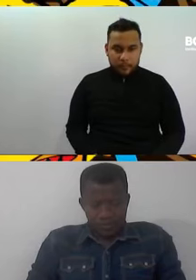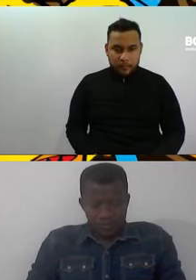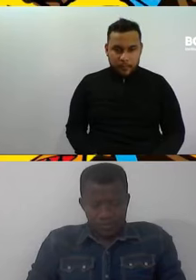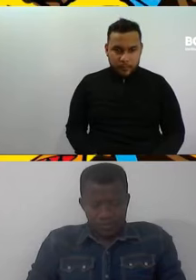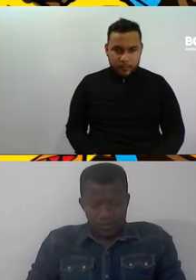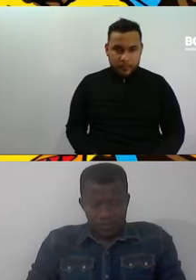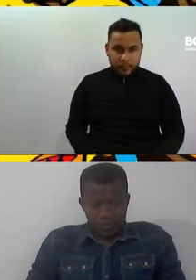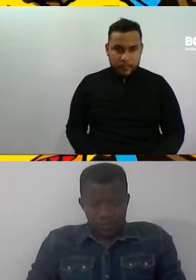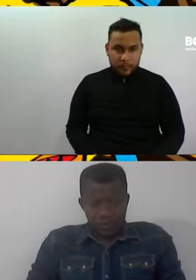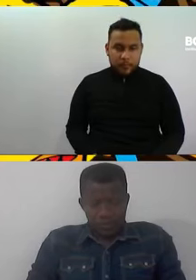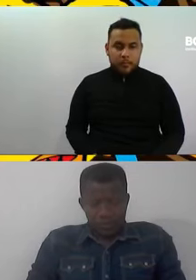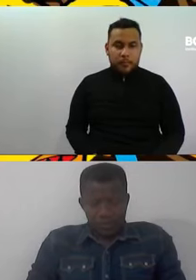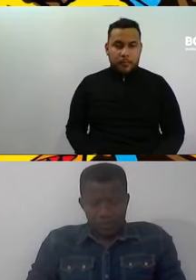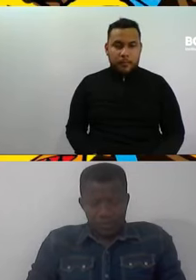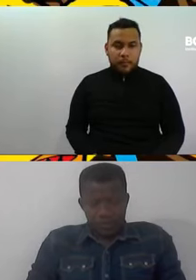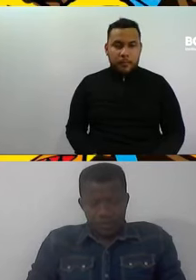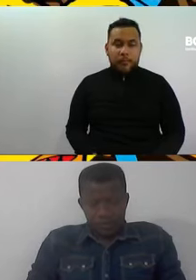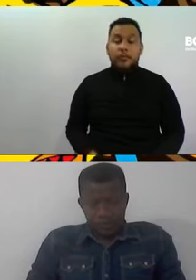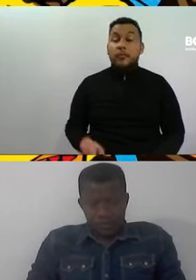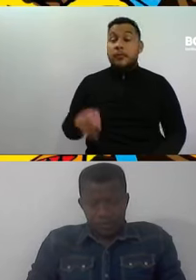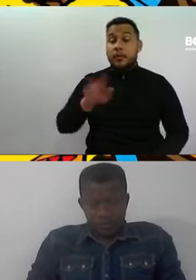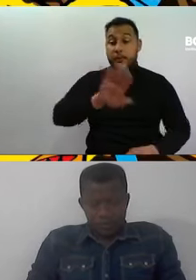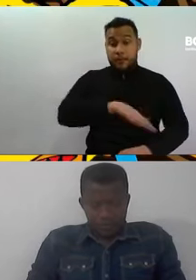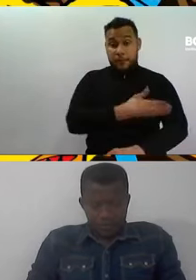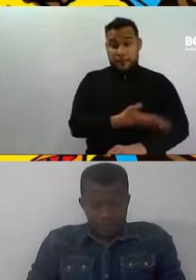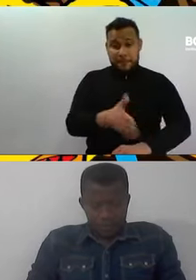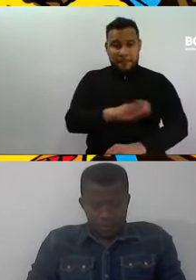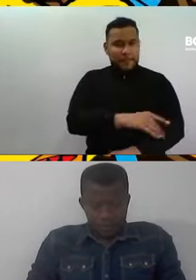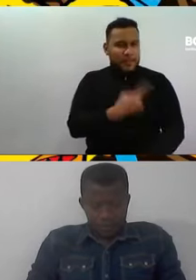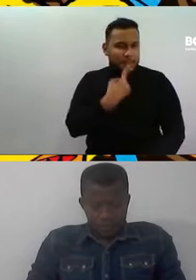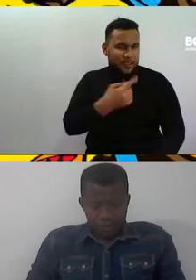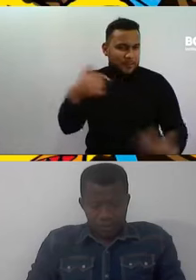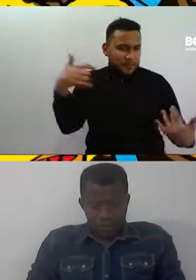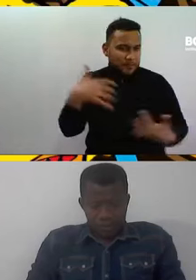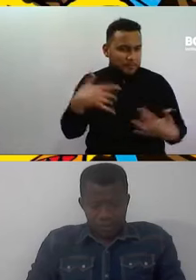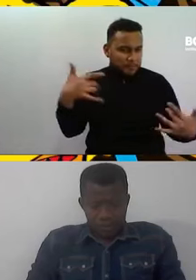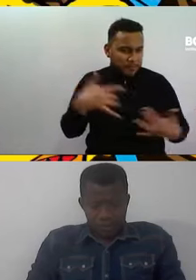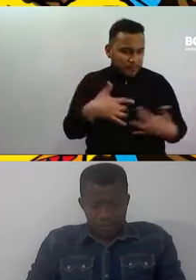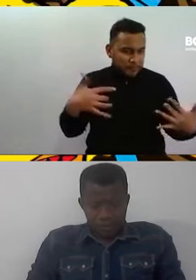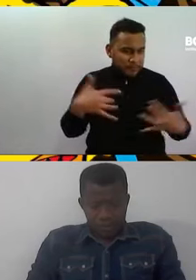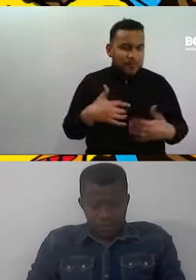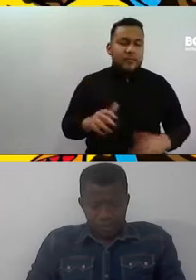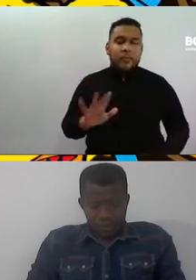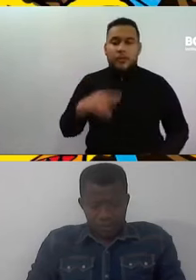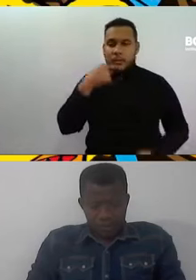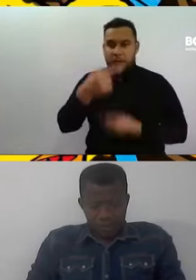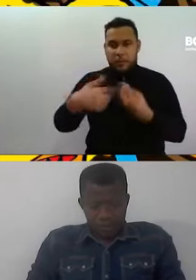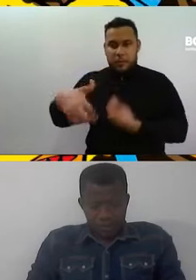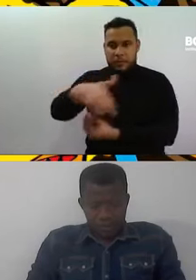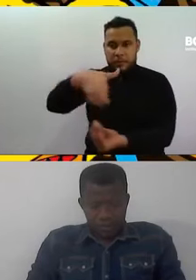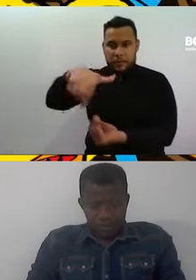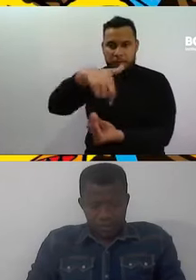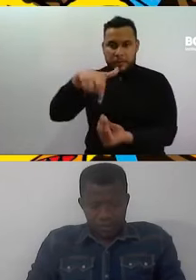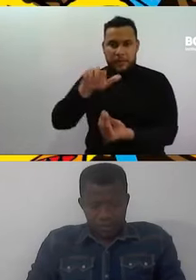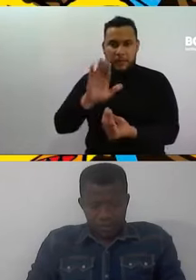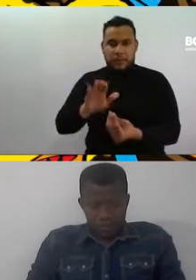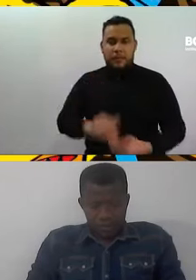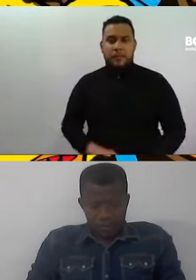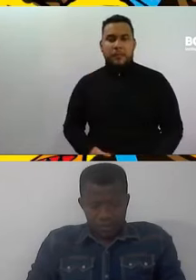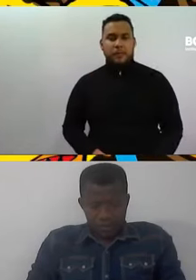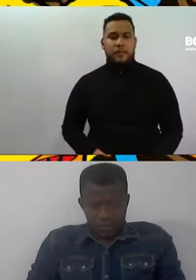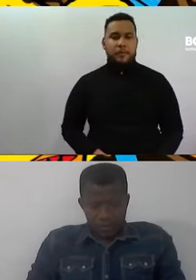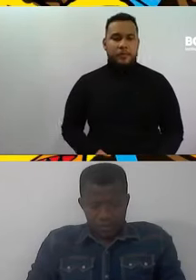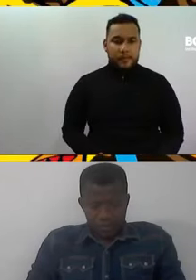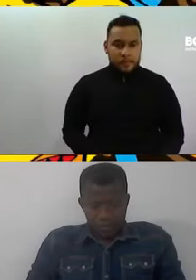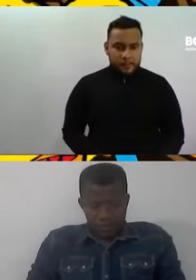salir cuyo. Pero un día ya minalo que estaba en Blasacuto, así na guindar y cuenta que